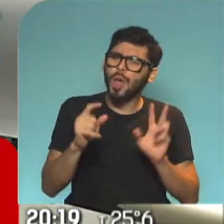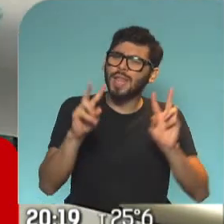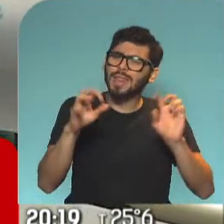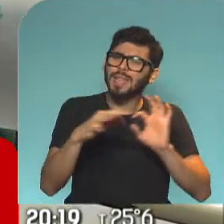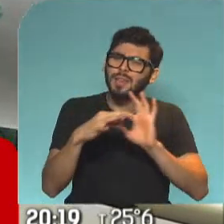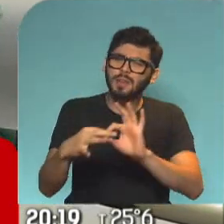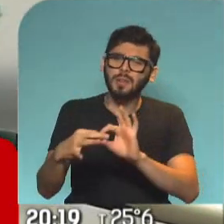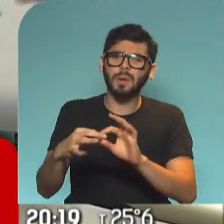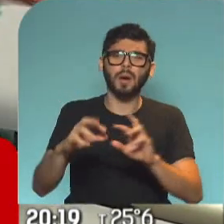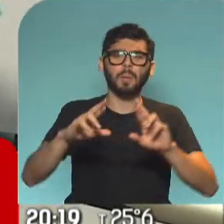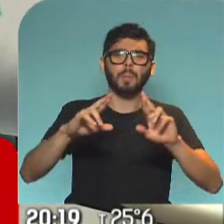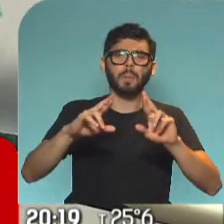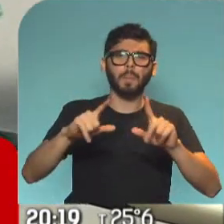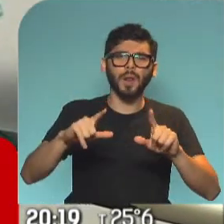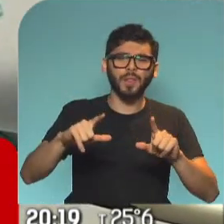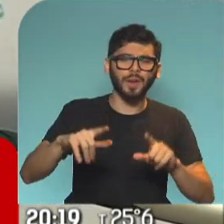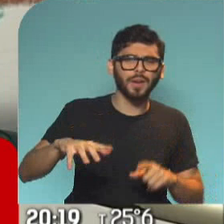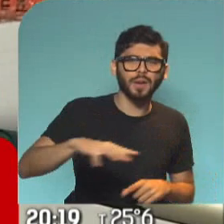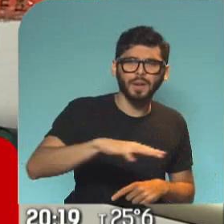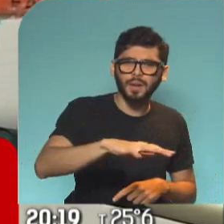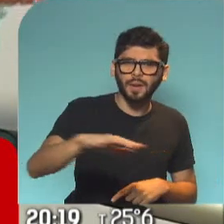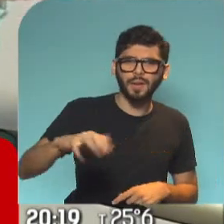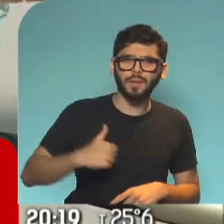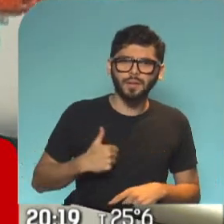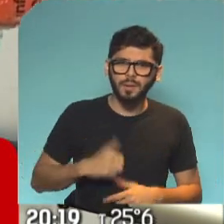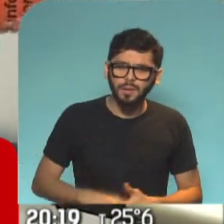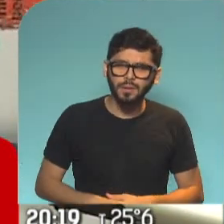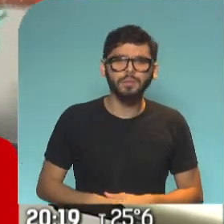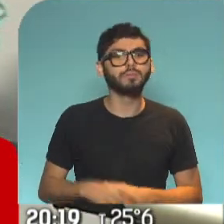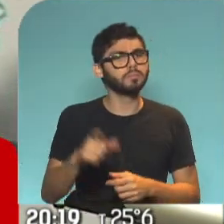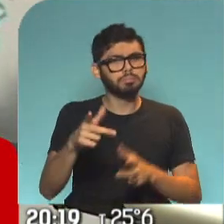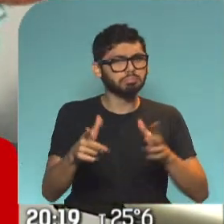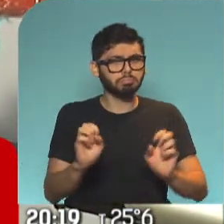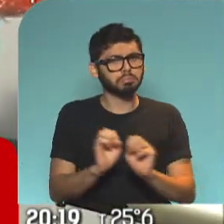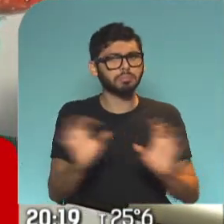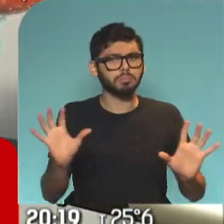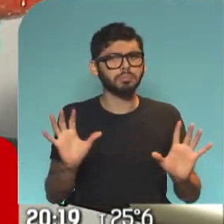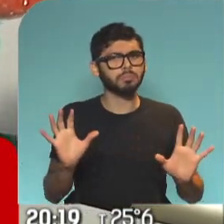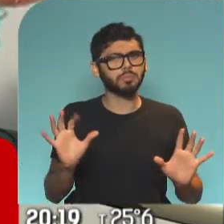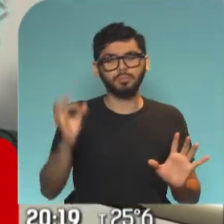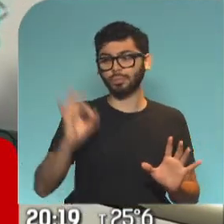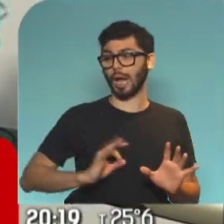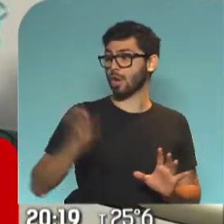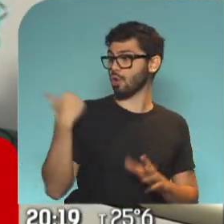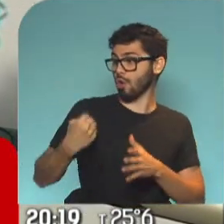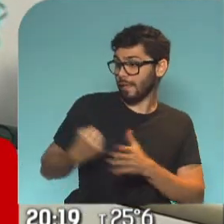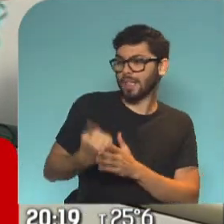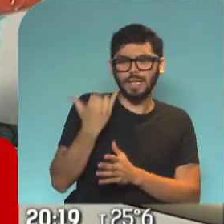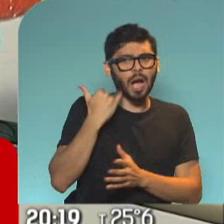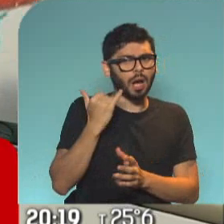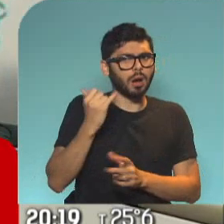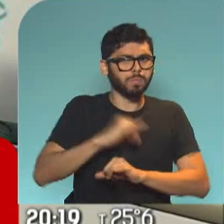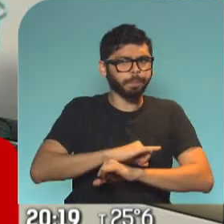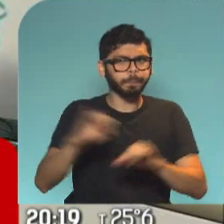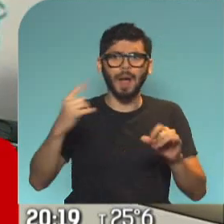de infraestructura y ayuda al campo? Bueno, lo ha expresado con claridad, ya lo ha dicho antes de fin de año, charlado en varias reuniones